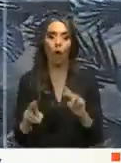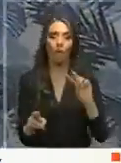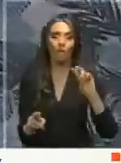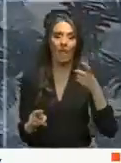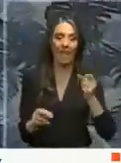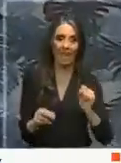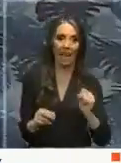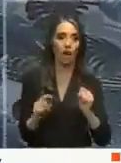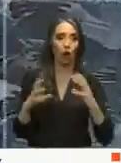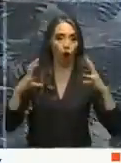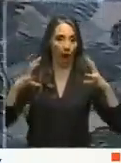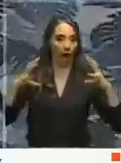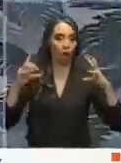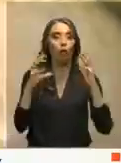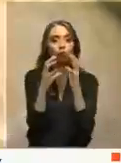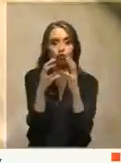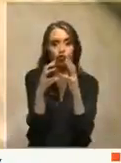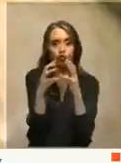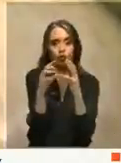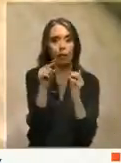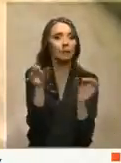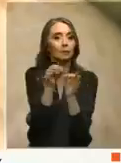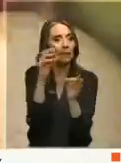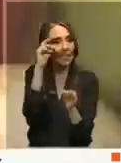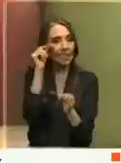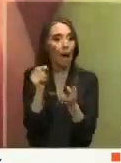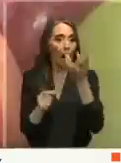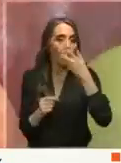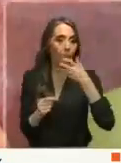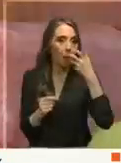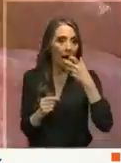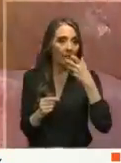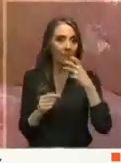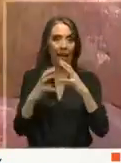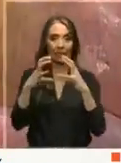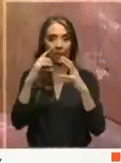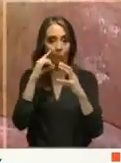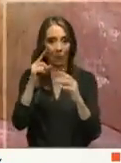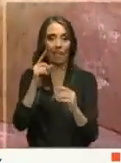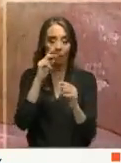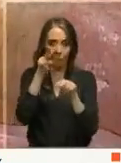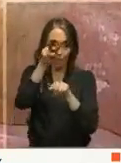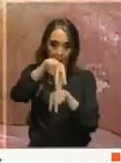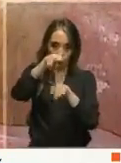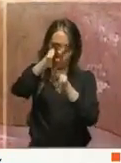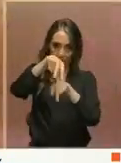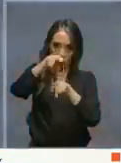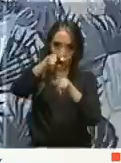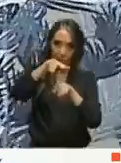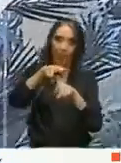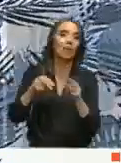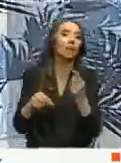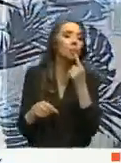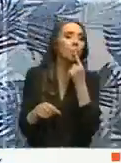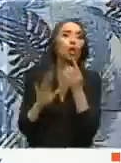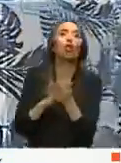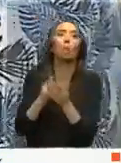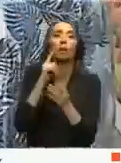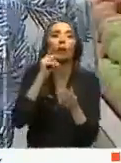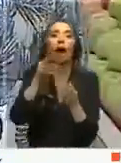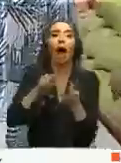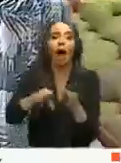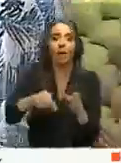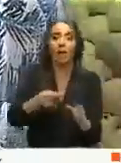son tan grandes y para que se haga una idea, manzanas, sandía y el sabor. Usted, pruebe la